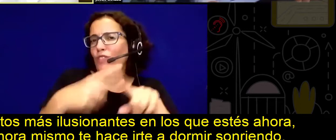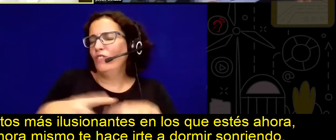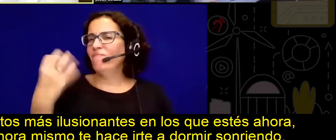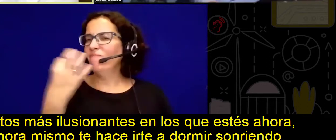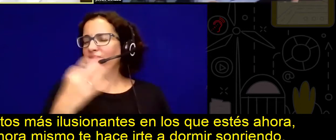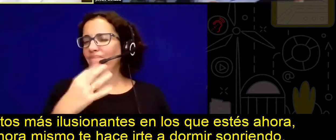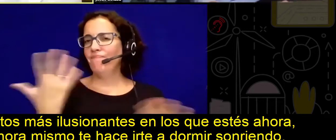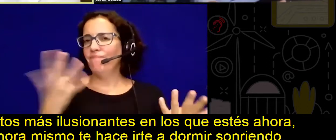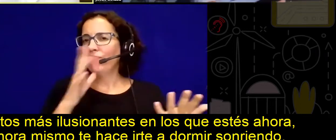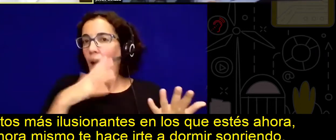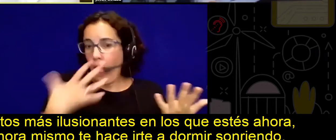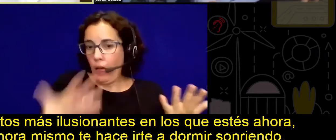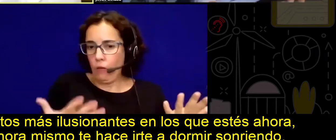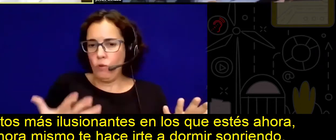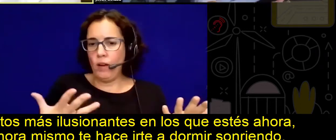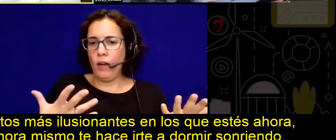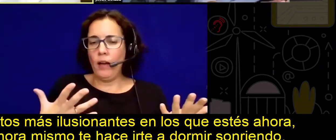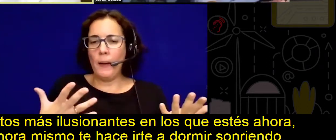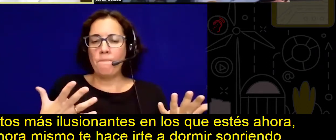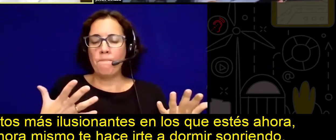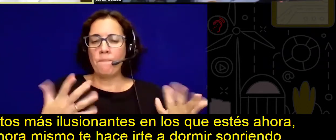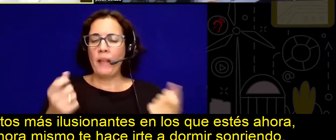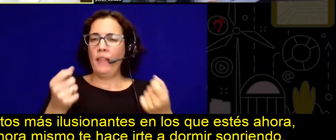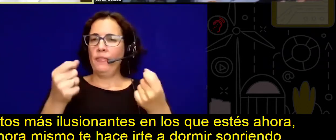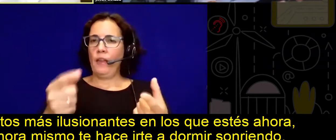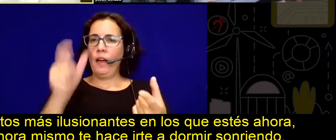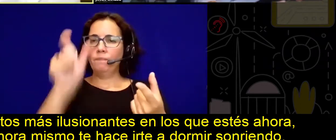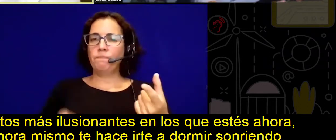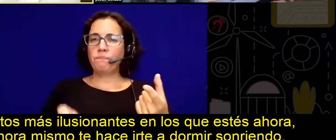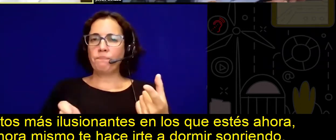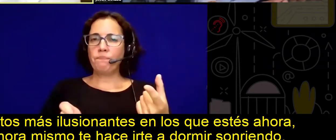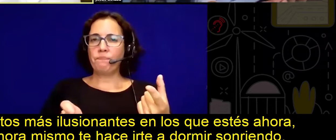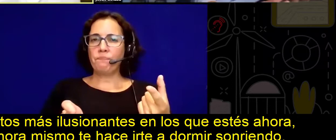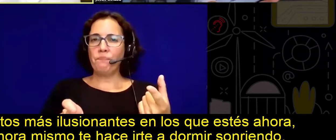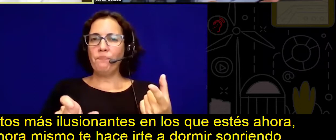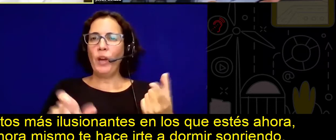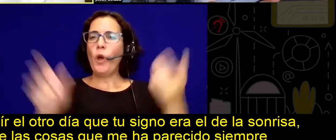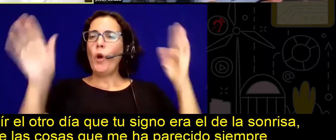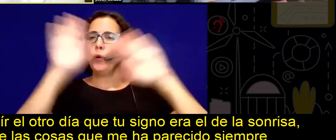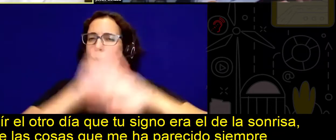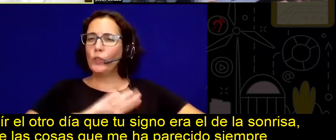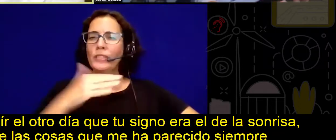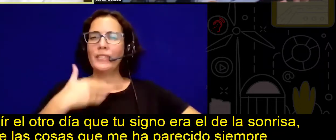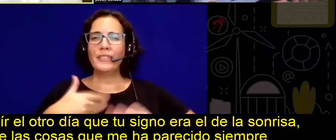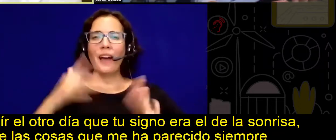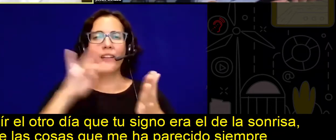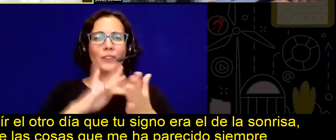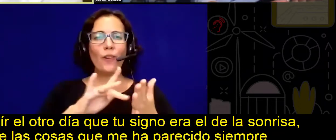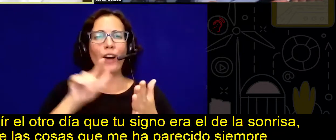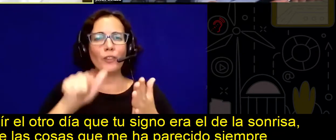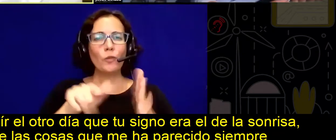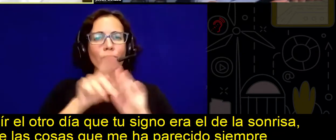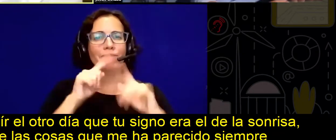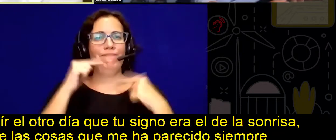es lo que ahora mismo te hace irte a dormir sonriendo? Que además me encantó oír el otro día que tu